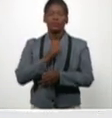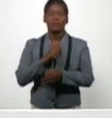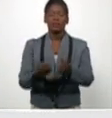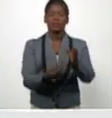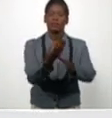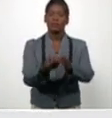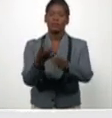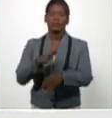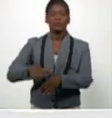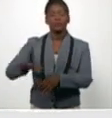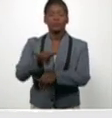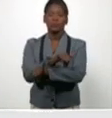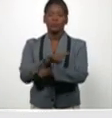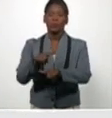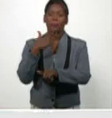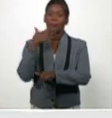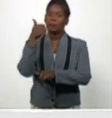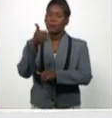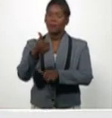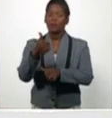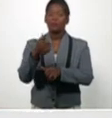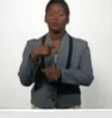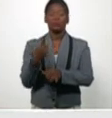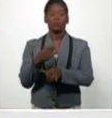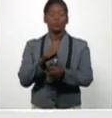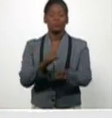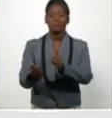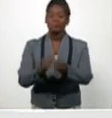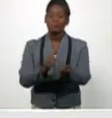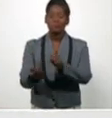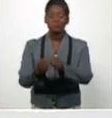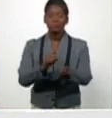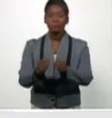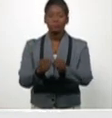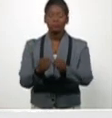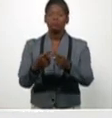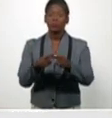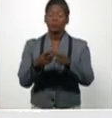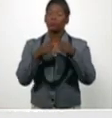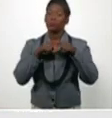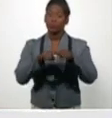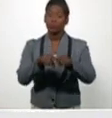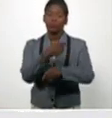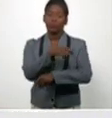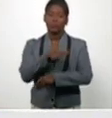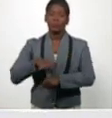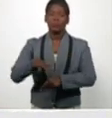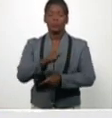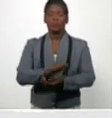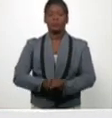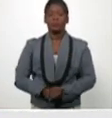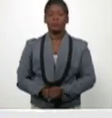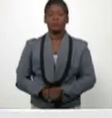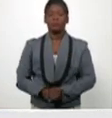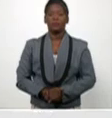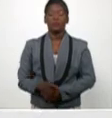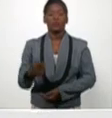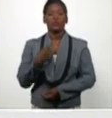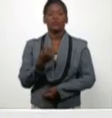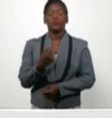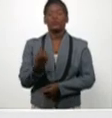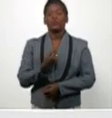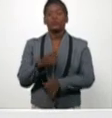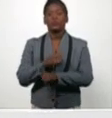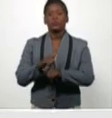las cuestiones, hay un aspecto en el cual tenemos inconformidad y es aparte de la